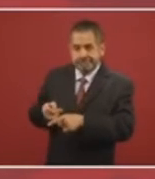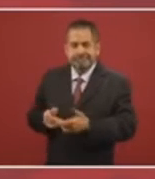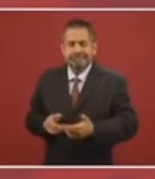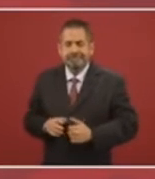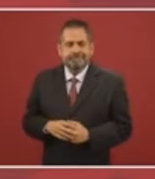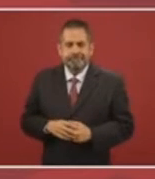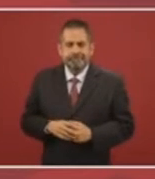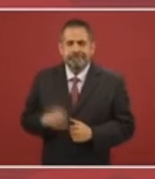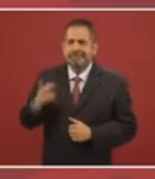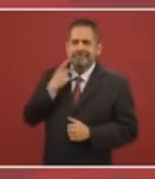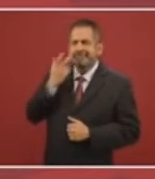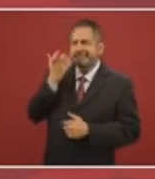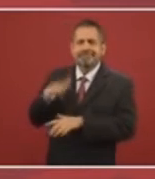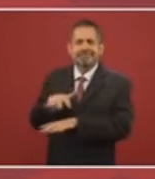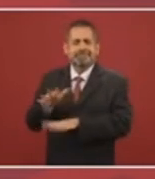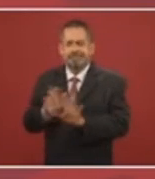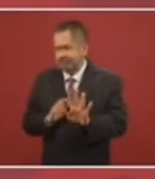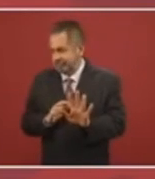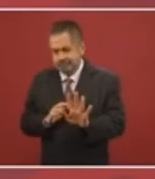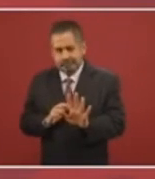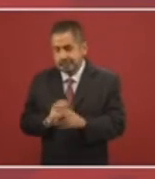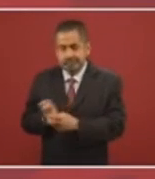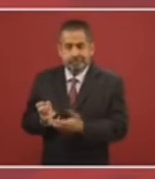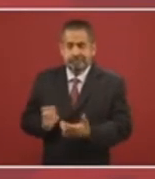y de politiqueros, que es lo peor,